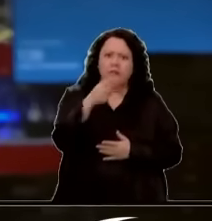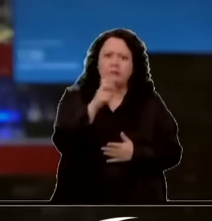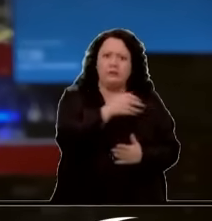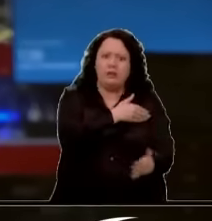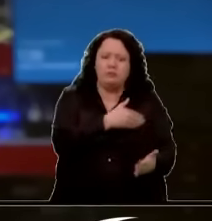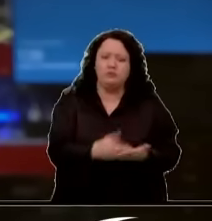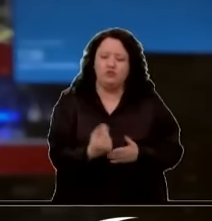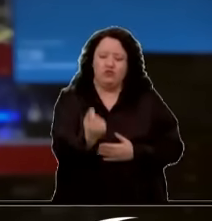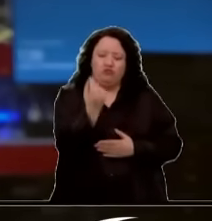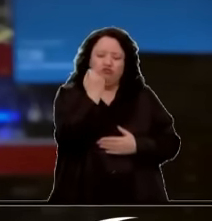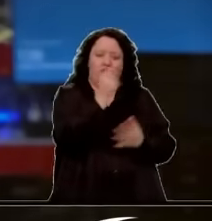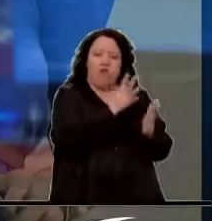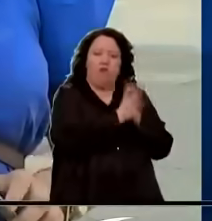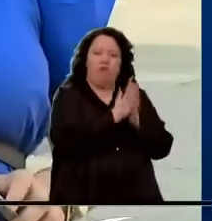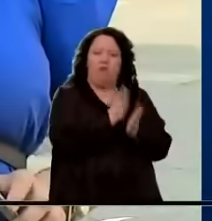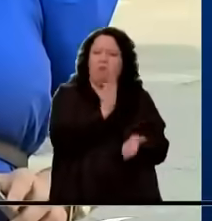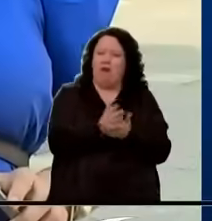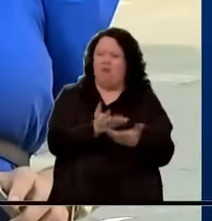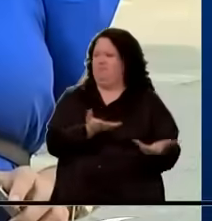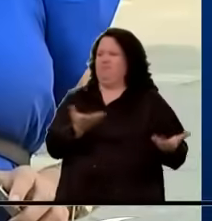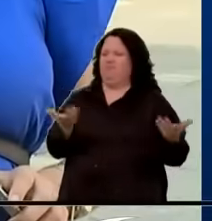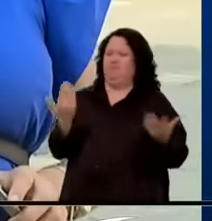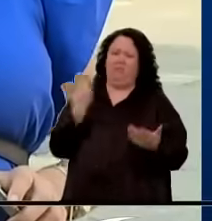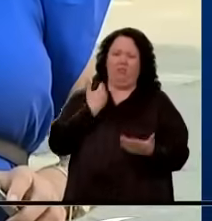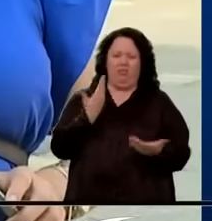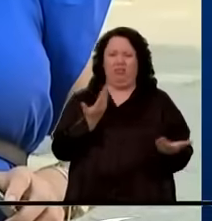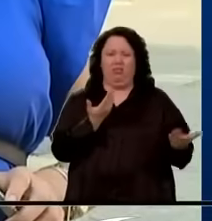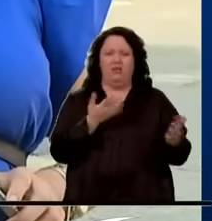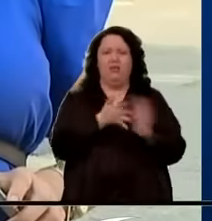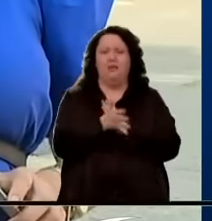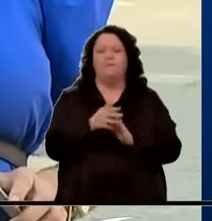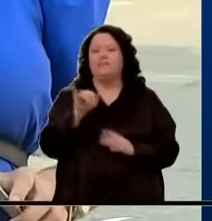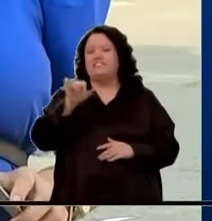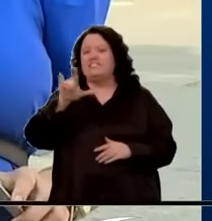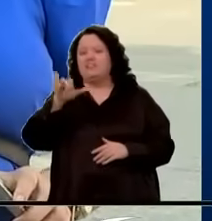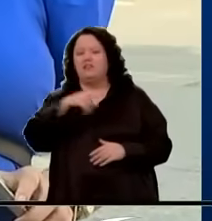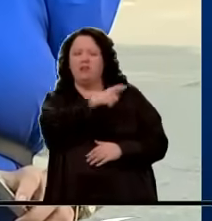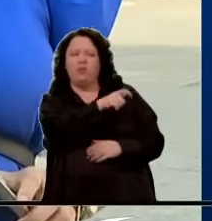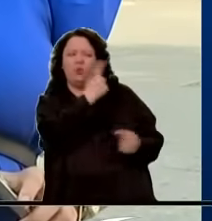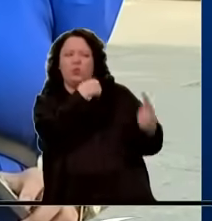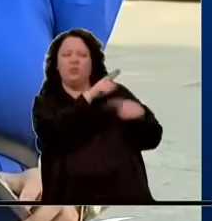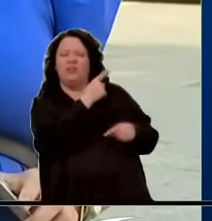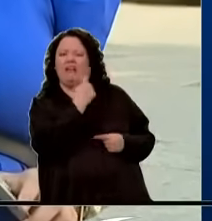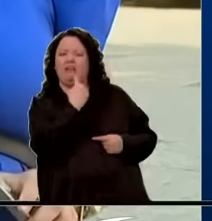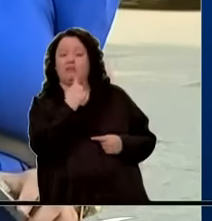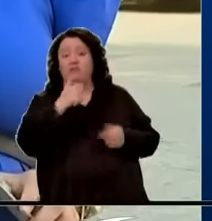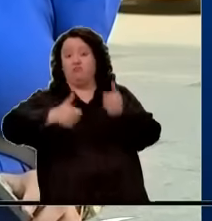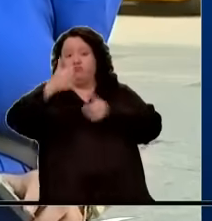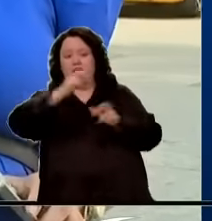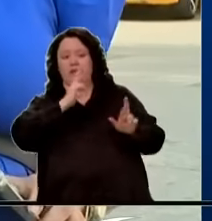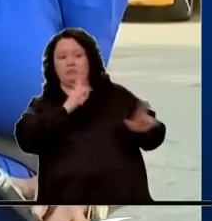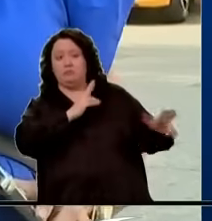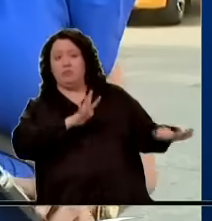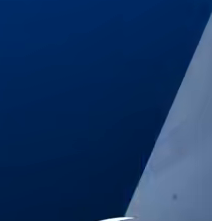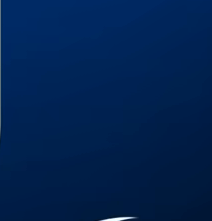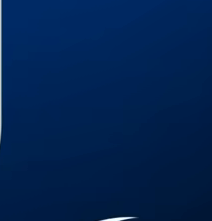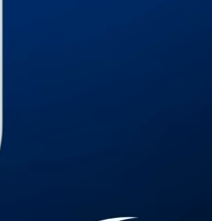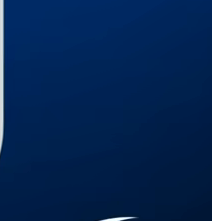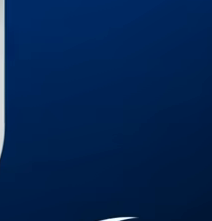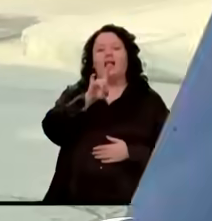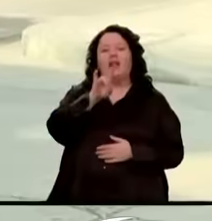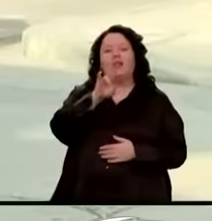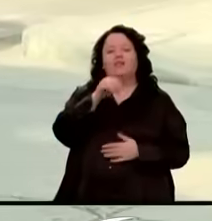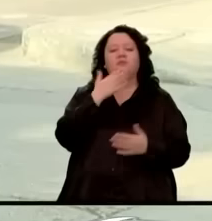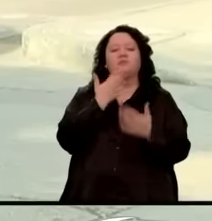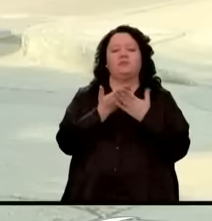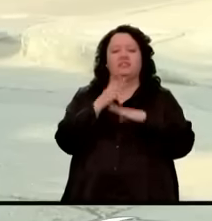la estafa de la que fue víctima. Yesenia Carrillo, ¿qué dice la turista y ya hay respuesta por parte de las autoridades? Alejandra, buenas tardes.